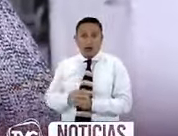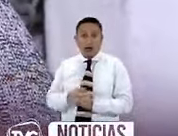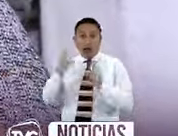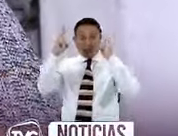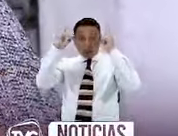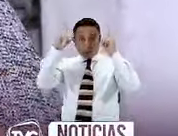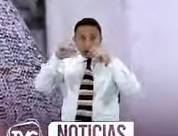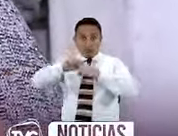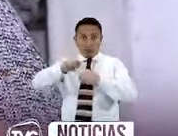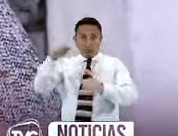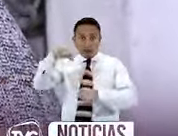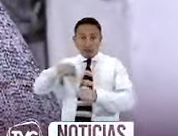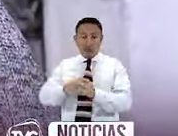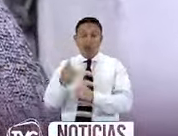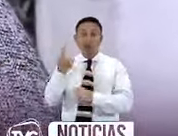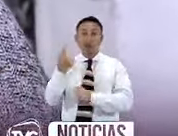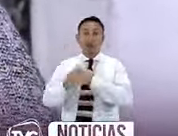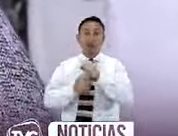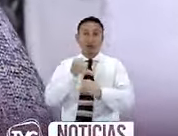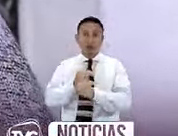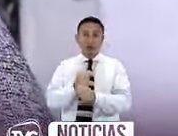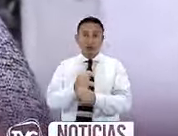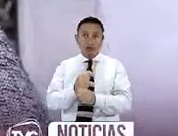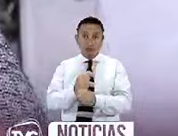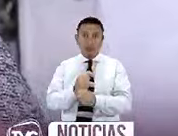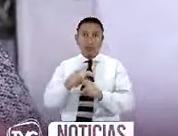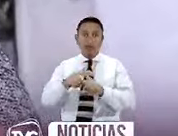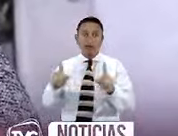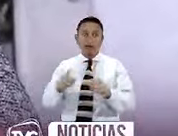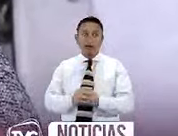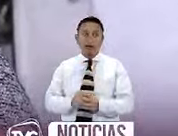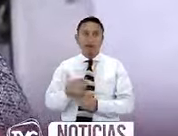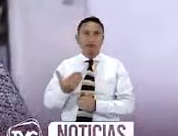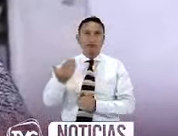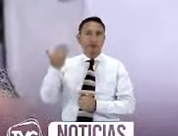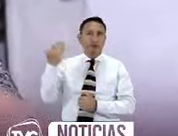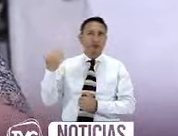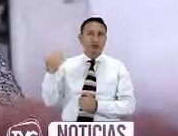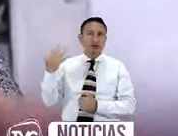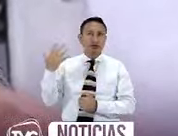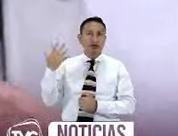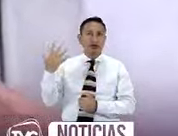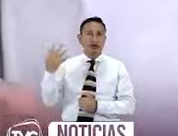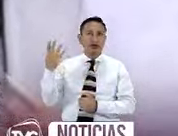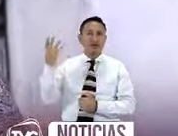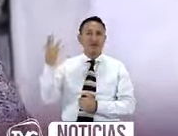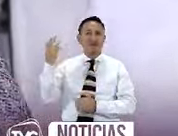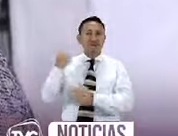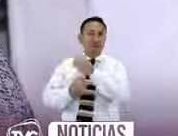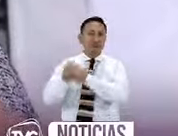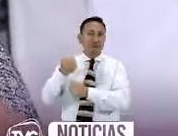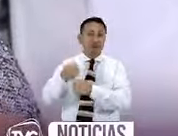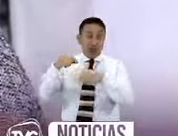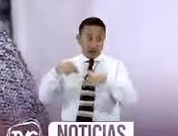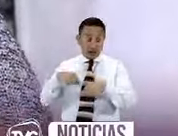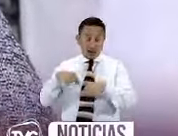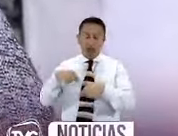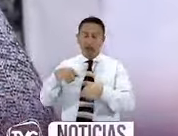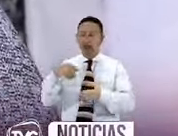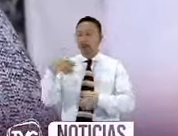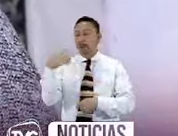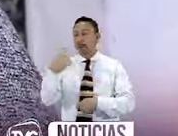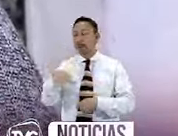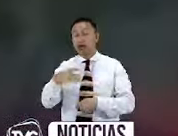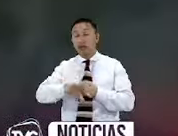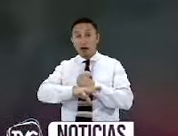aquí llevo 11 años. Pero desde unos 5 o 6 años atrás aquí se ha puesto insoportable la